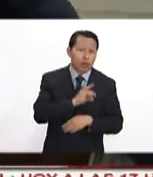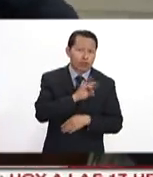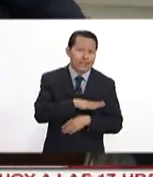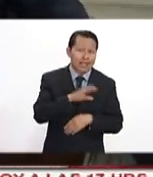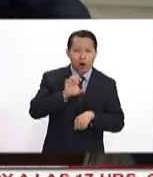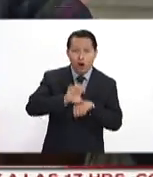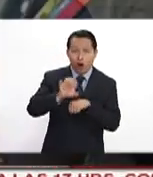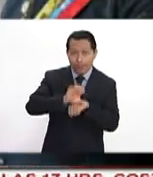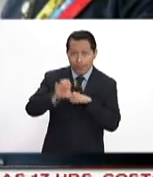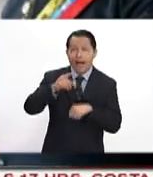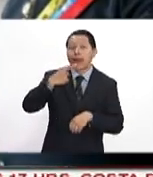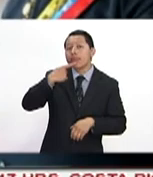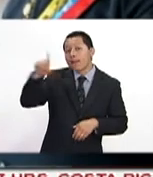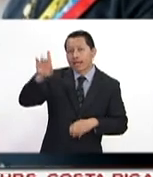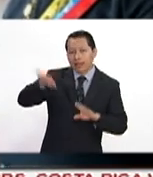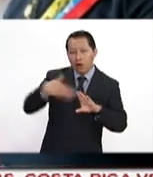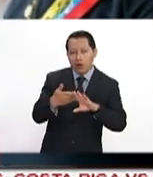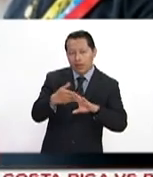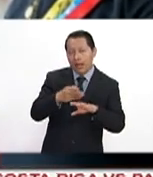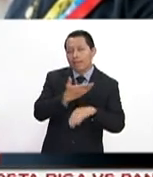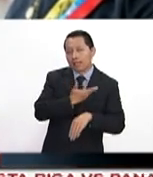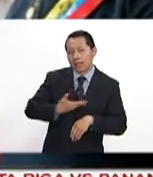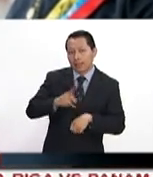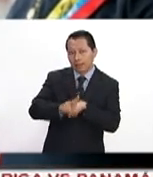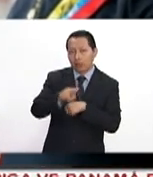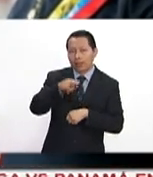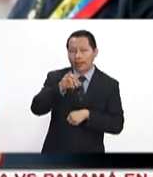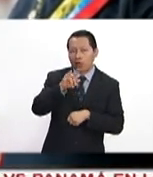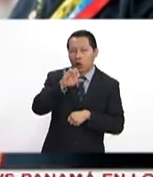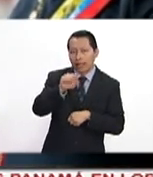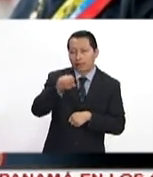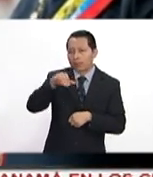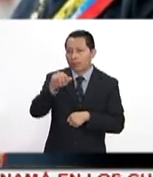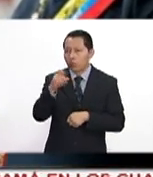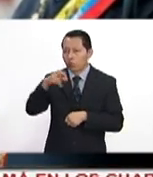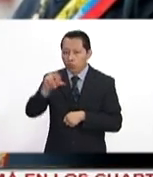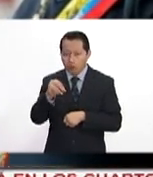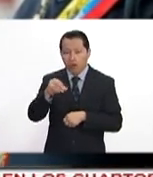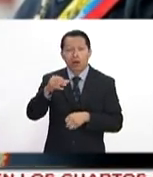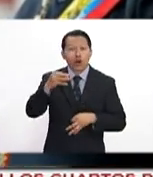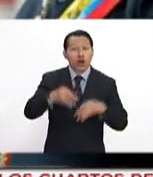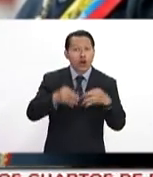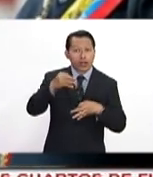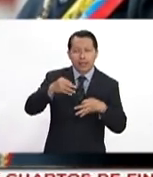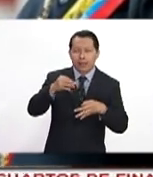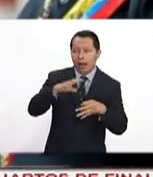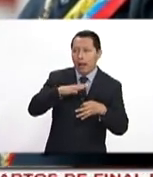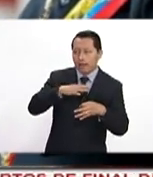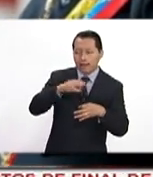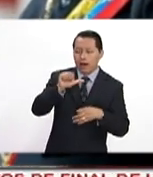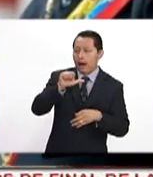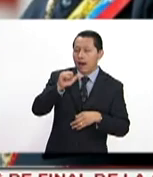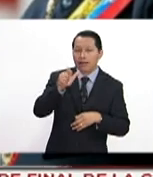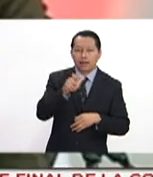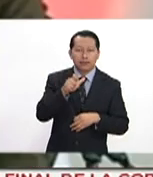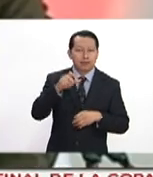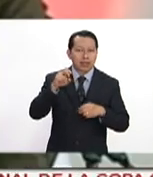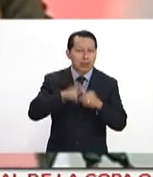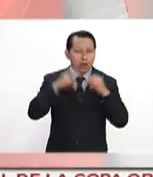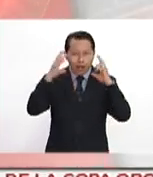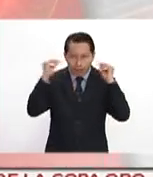Colombia presentaron una demanda contra el presidente de Venezuela, Nicolás Maduro, ante la Corte Penal Internacional de La Haya en